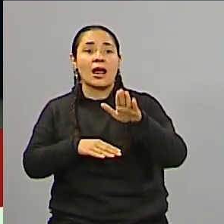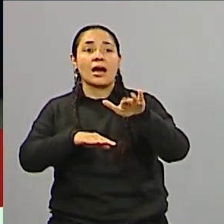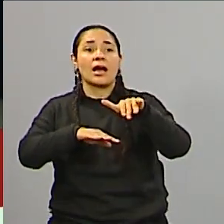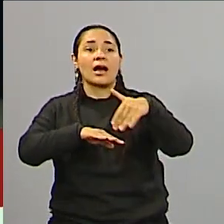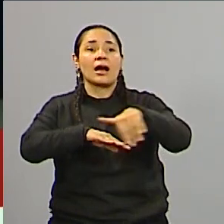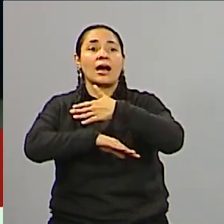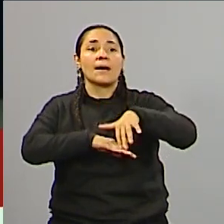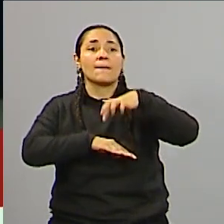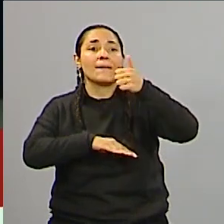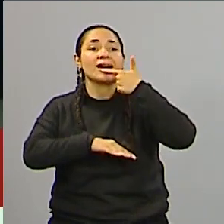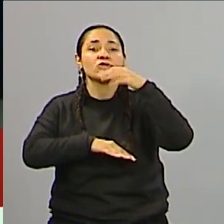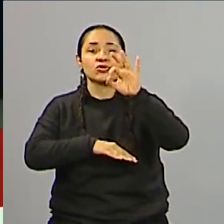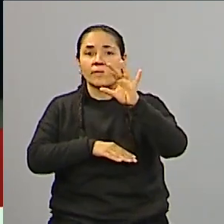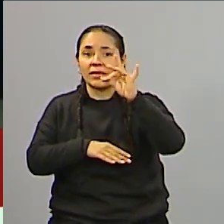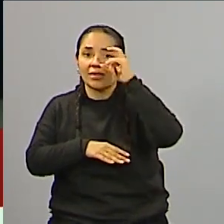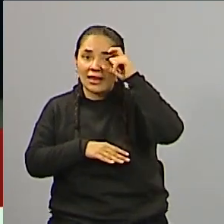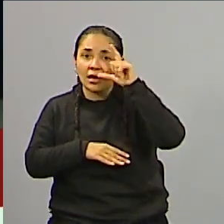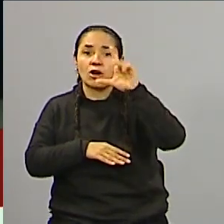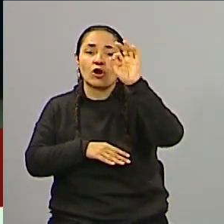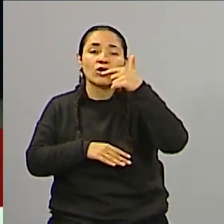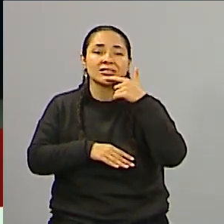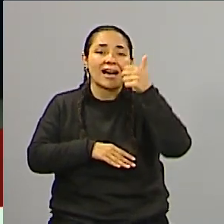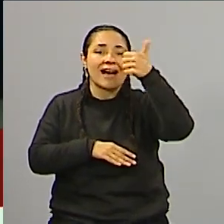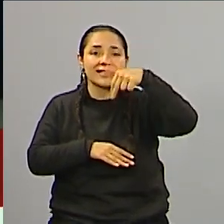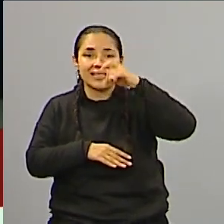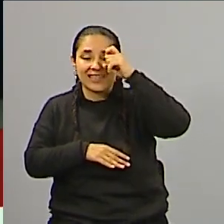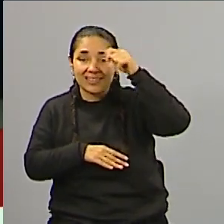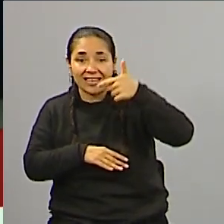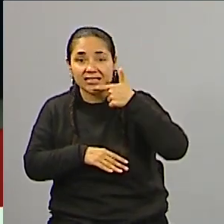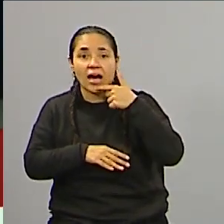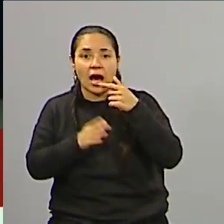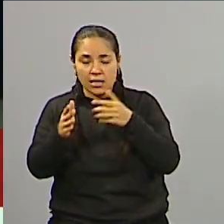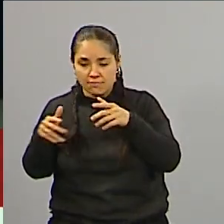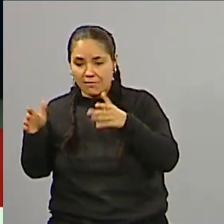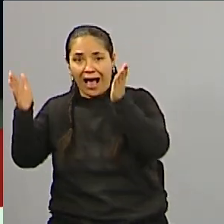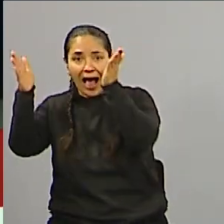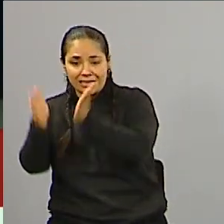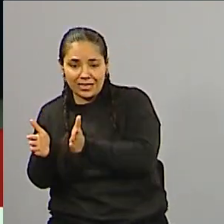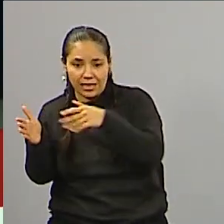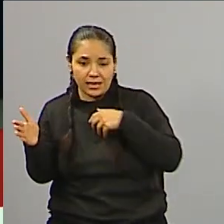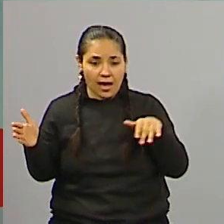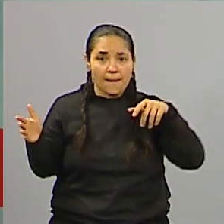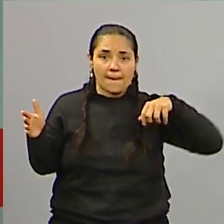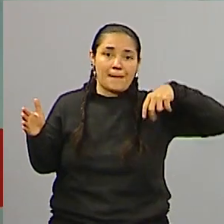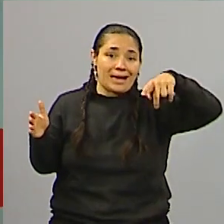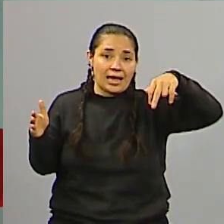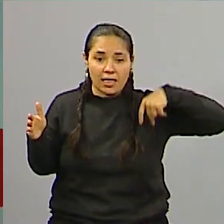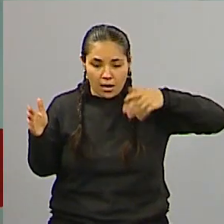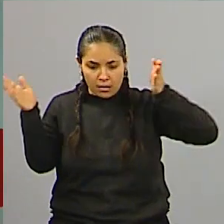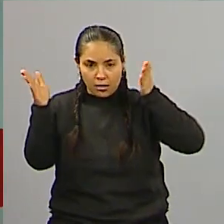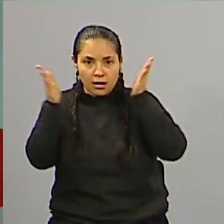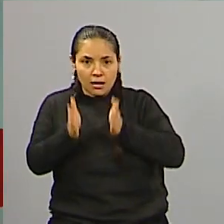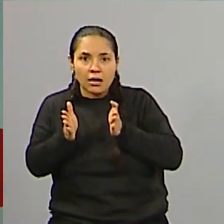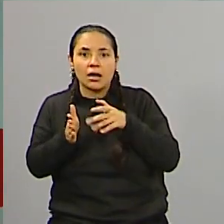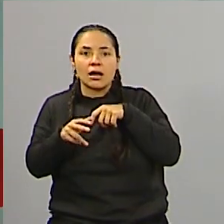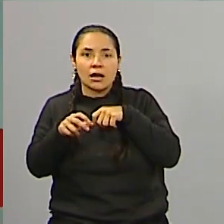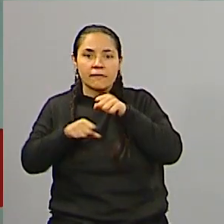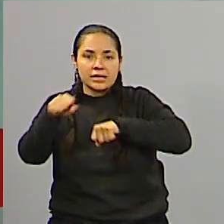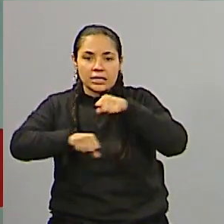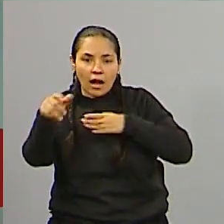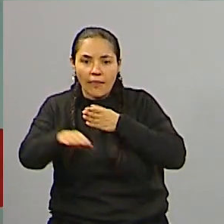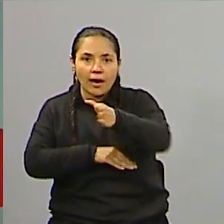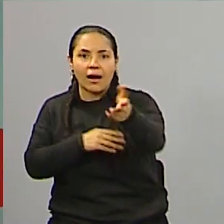cuestiones que han llegado a... Nosotros decimos con Luis que Mendoza está en pausa. Bueno, yo veo que la ciudad capital de Mendoza ha retrocedido.